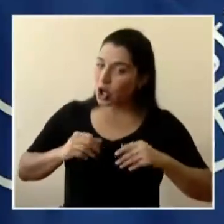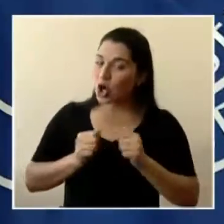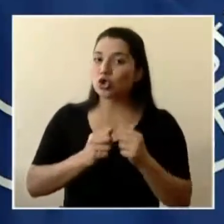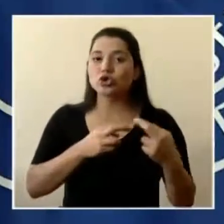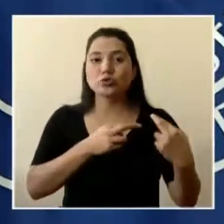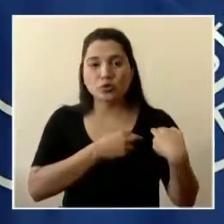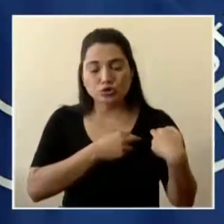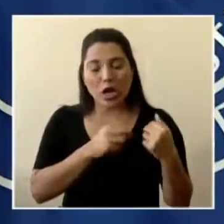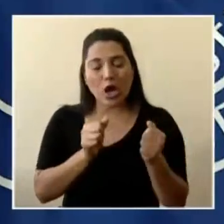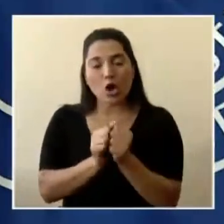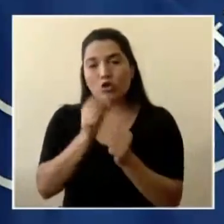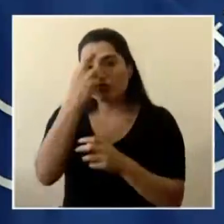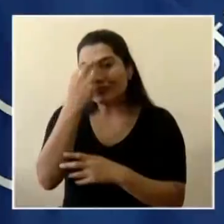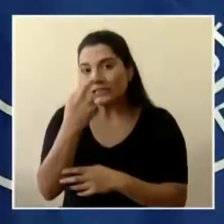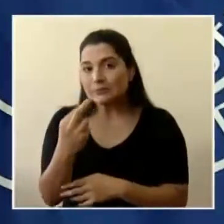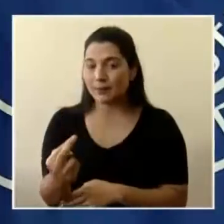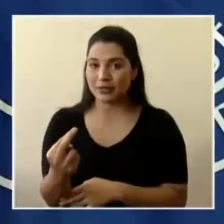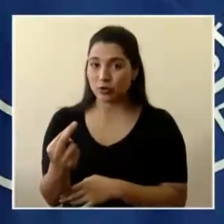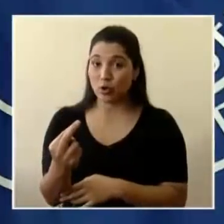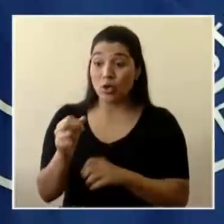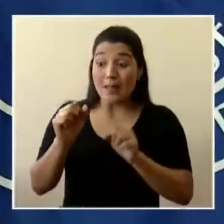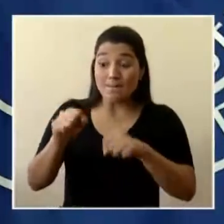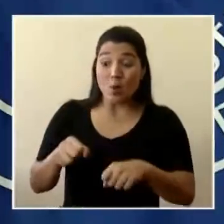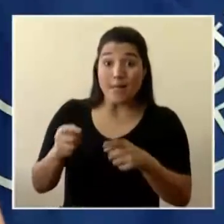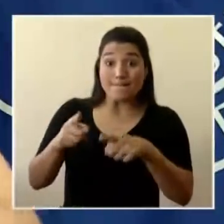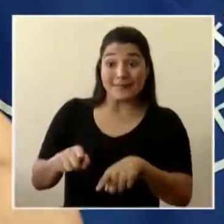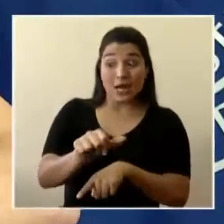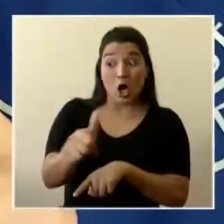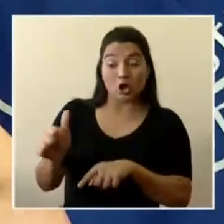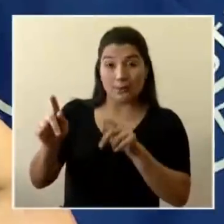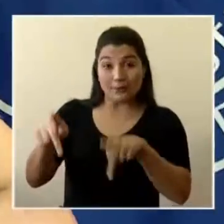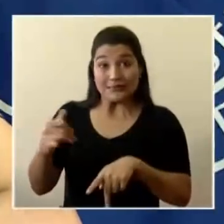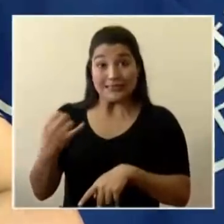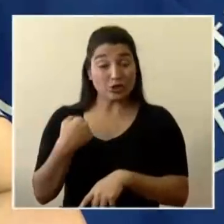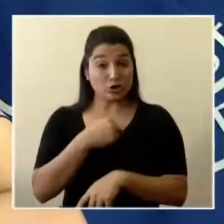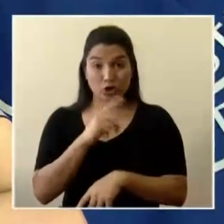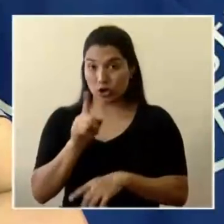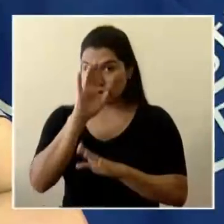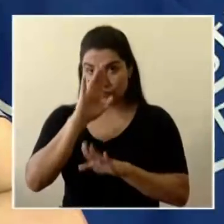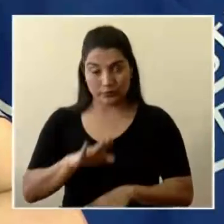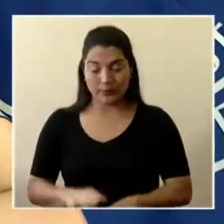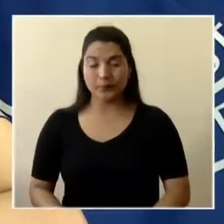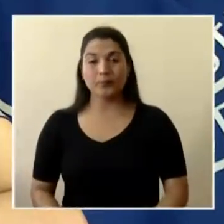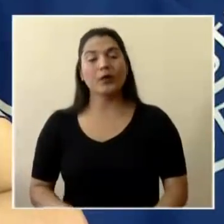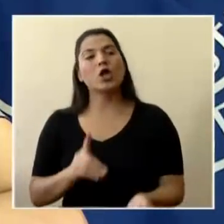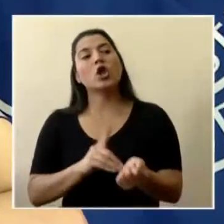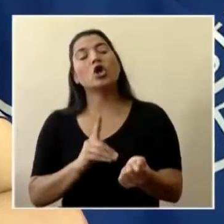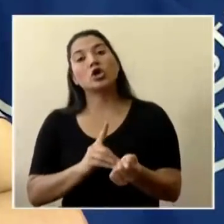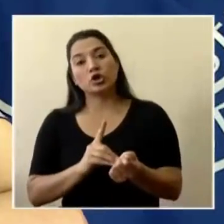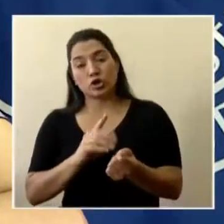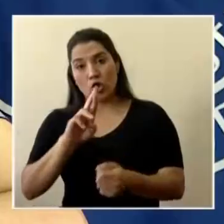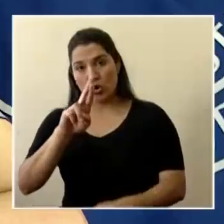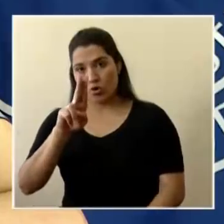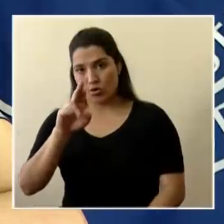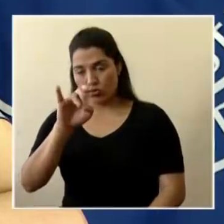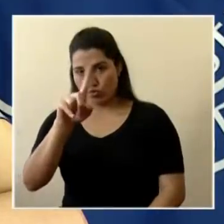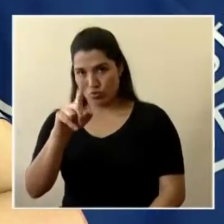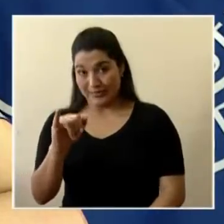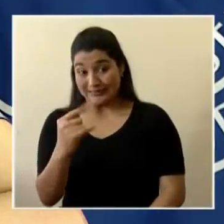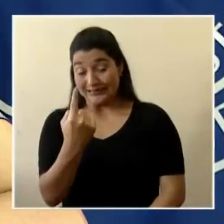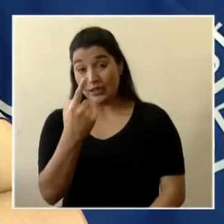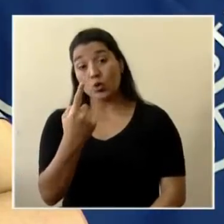responsabilidad, con sumo respeto de lo que le puede ocurrir a los demás si no lo hacemos. Doctor Ruiz, nos preguntan, en el caso de que un menor